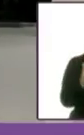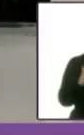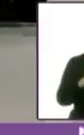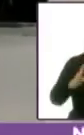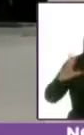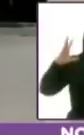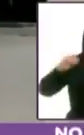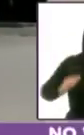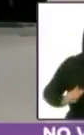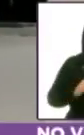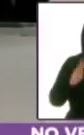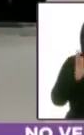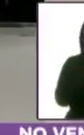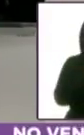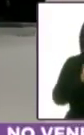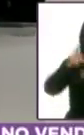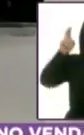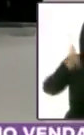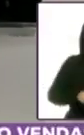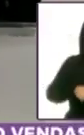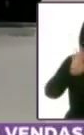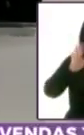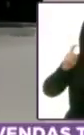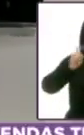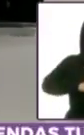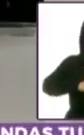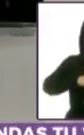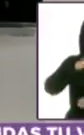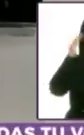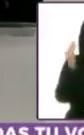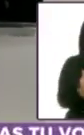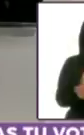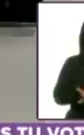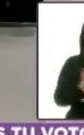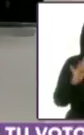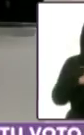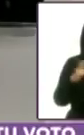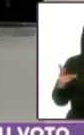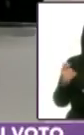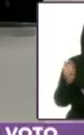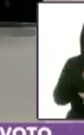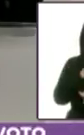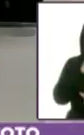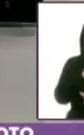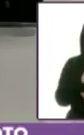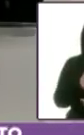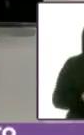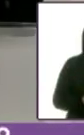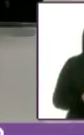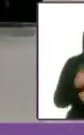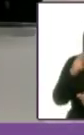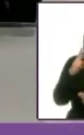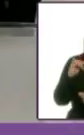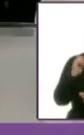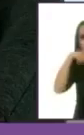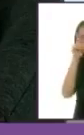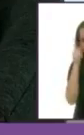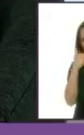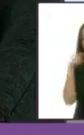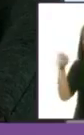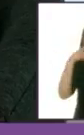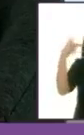tanto valieron la pena estos tres debates y los momentos y las estrategias de cada partido, si sirvieron o no